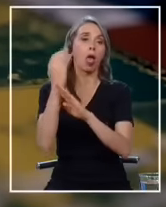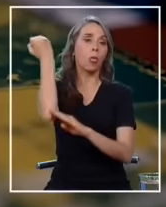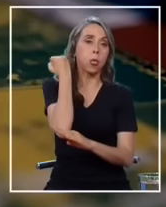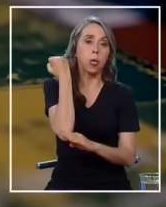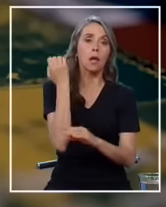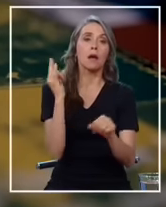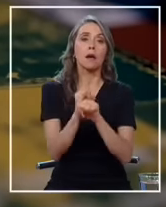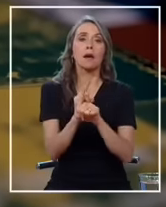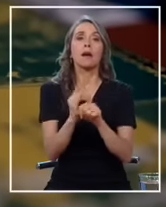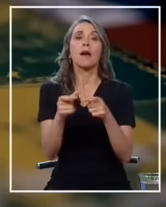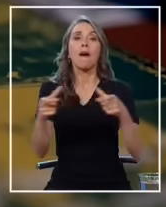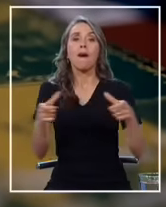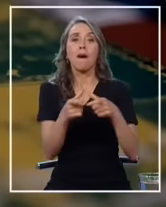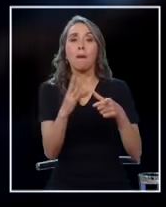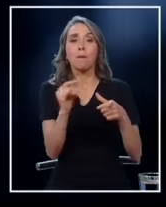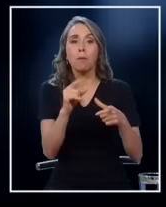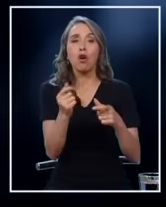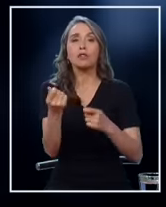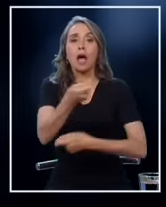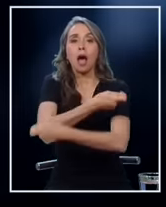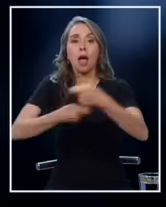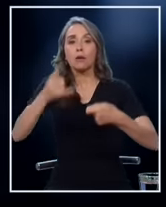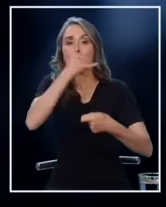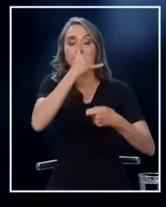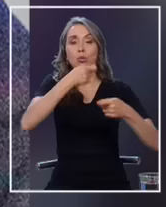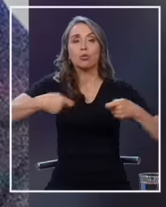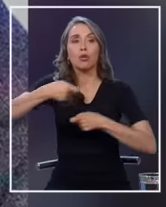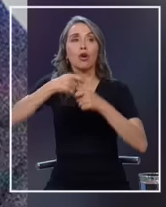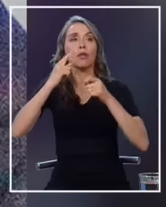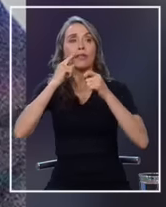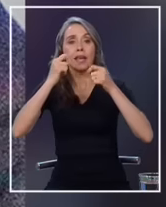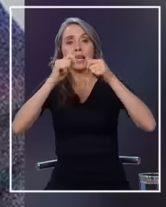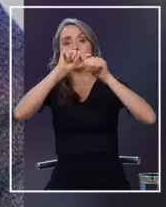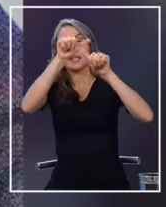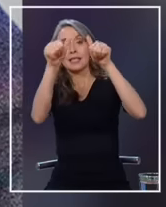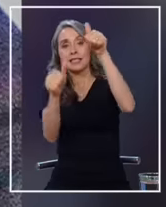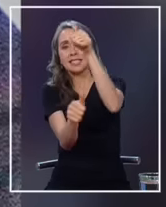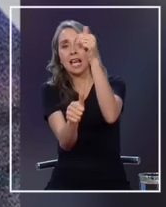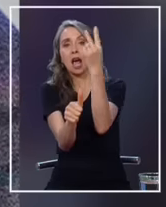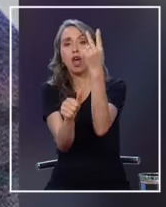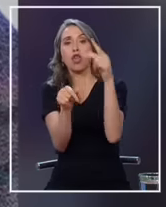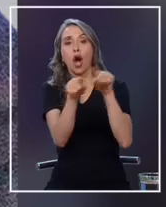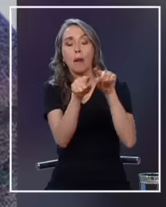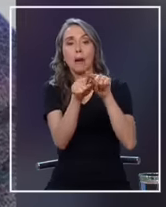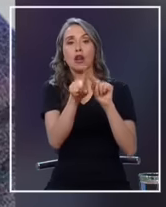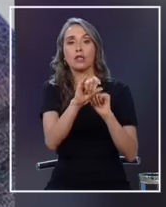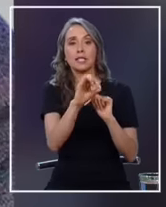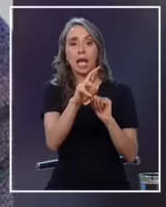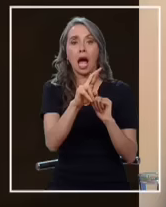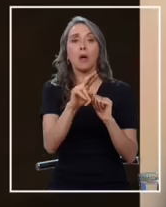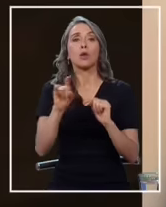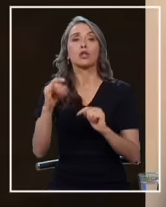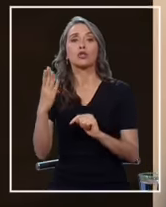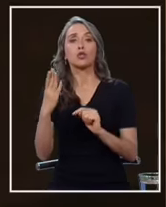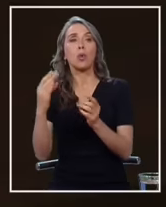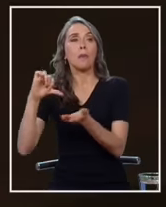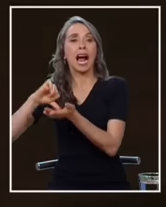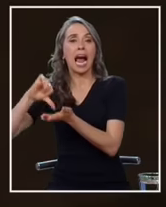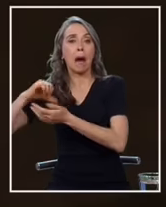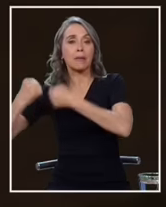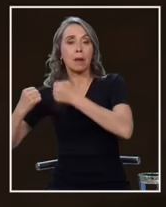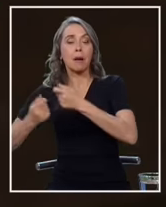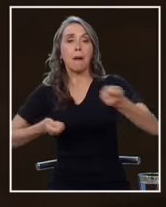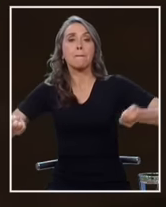mercado de valores y lavado de activos mediante un esquema en el que los hermanos Sauer, a través de Sum Capital, controlaban